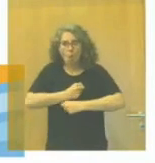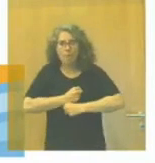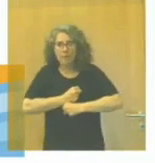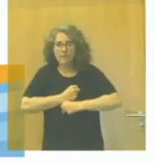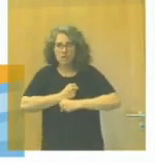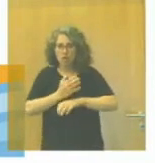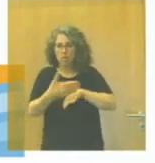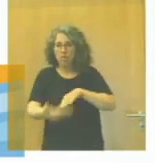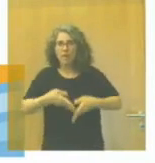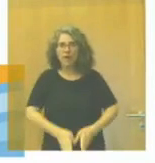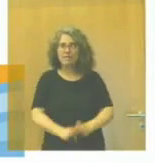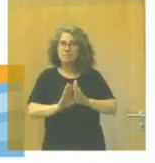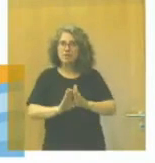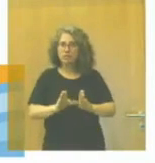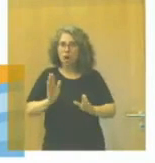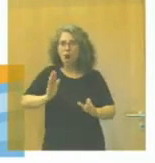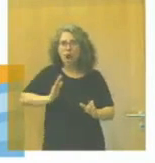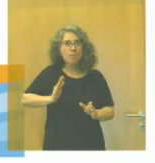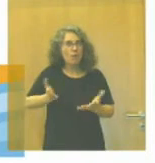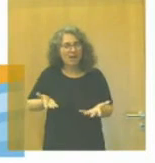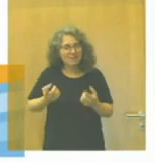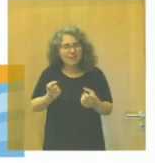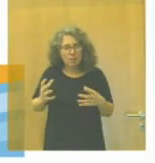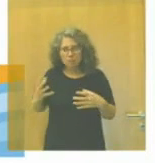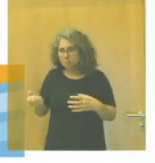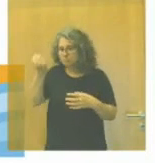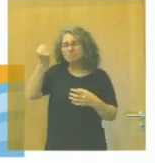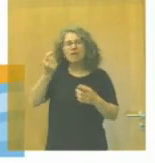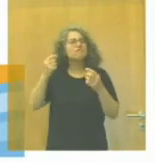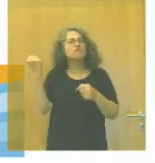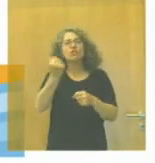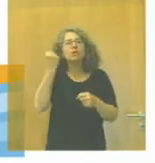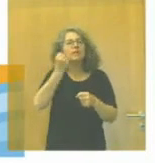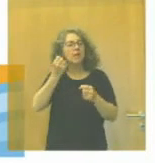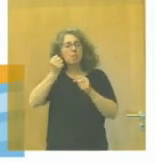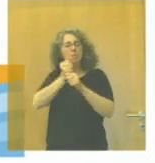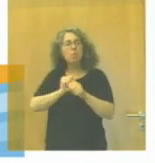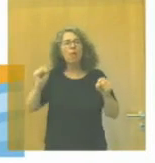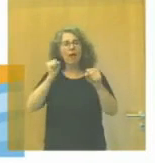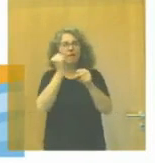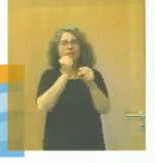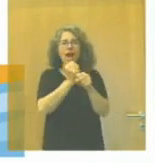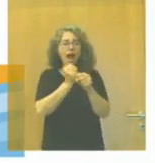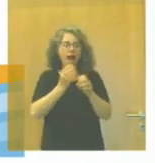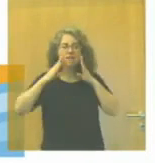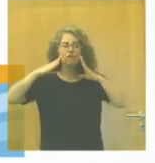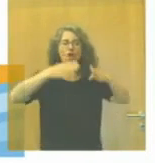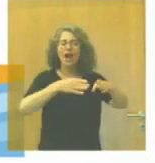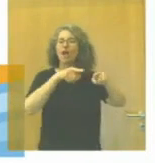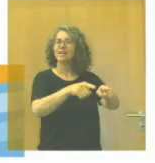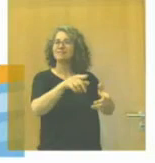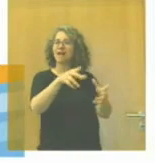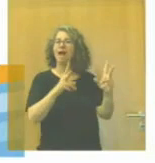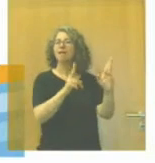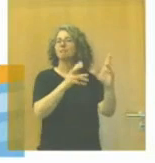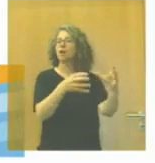depresión posparto, nos parecía fundamental que trabajáramos también en ese rubro. Y es una obligación